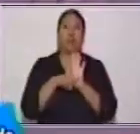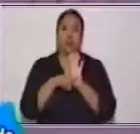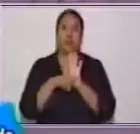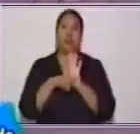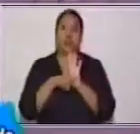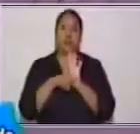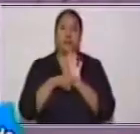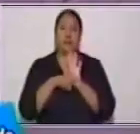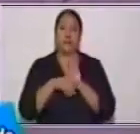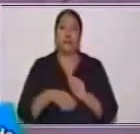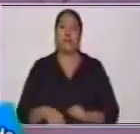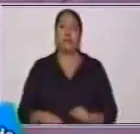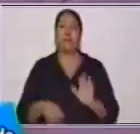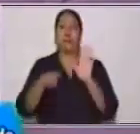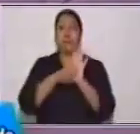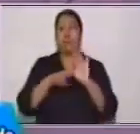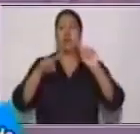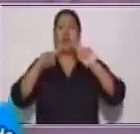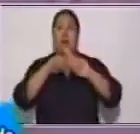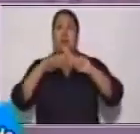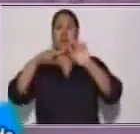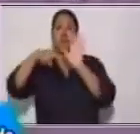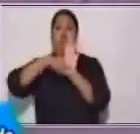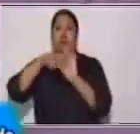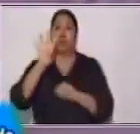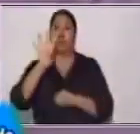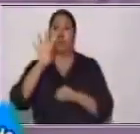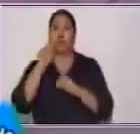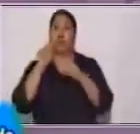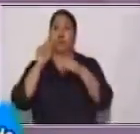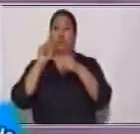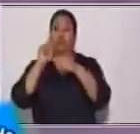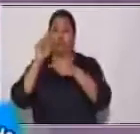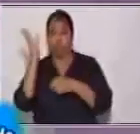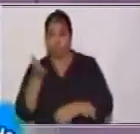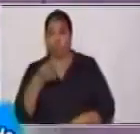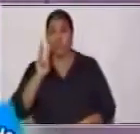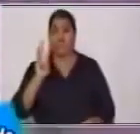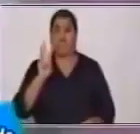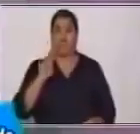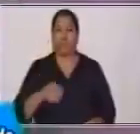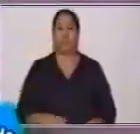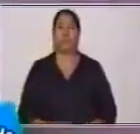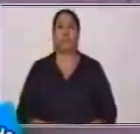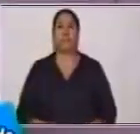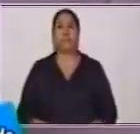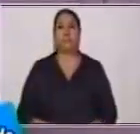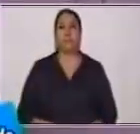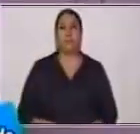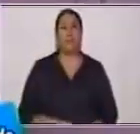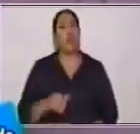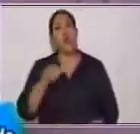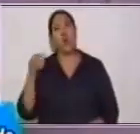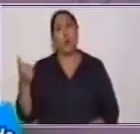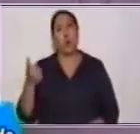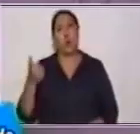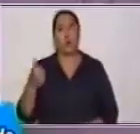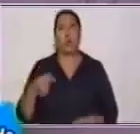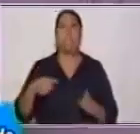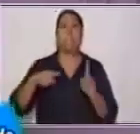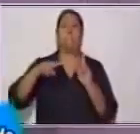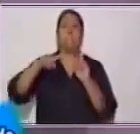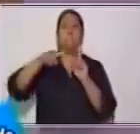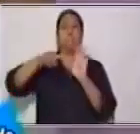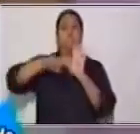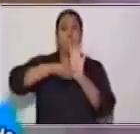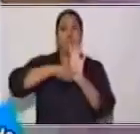x menos 4 dividido 3, igual, más 8, del otro lado pasa a ser menos